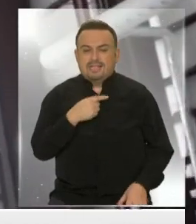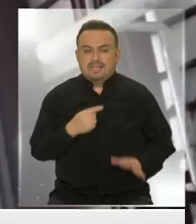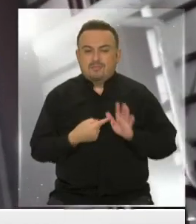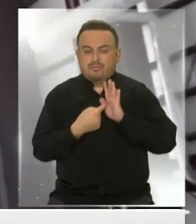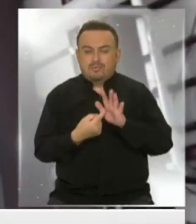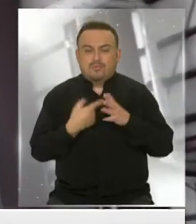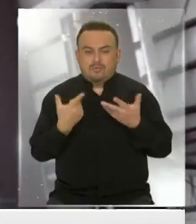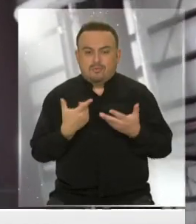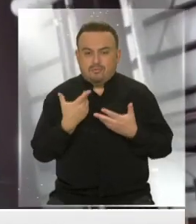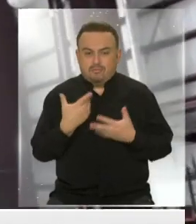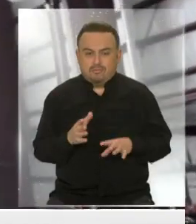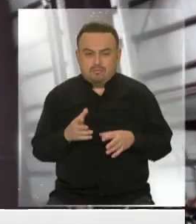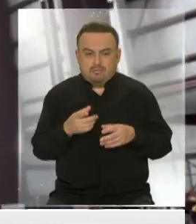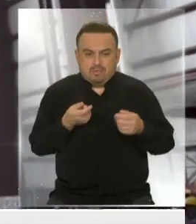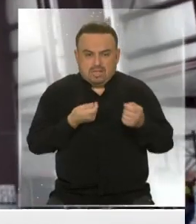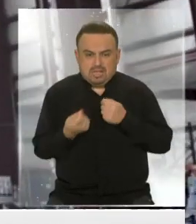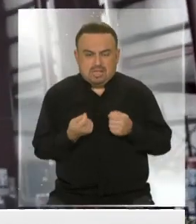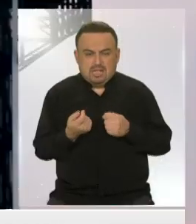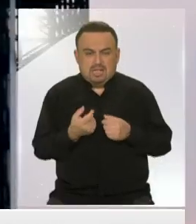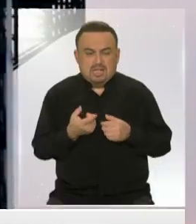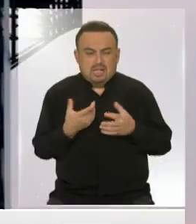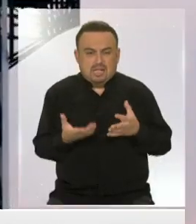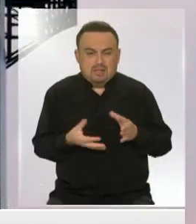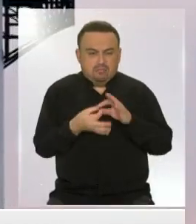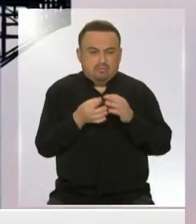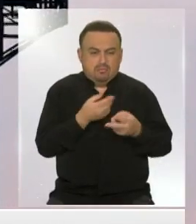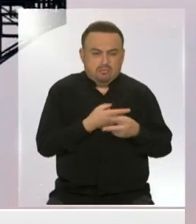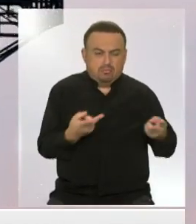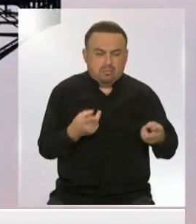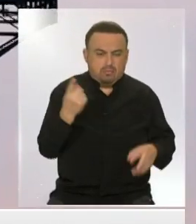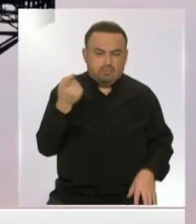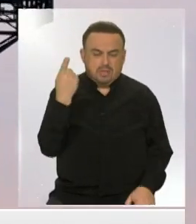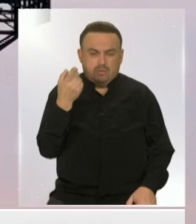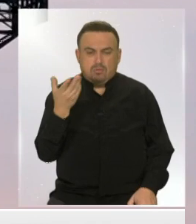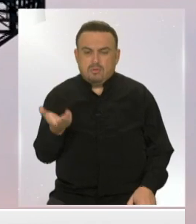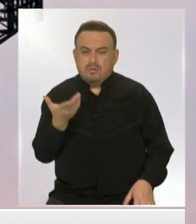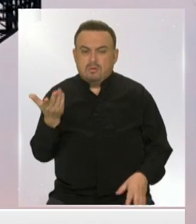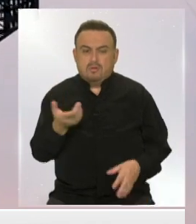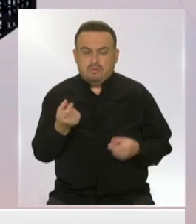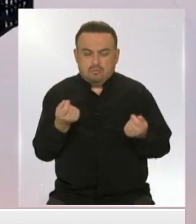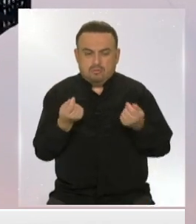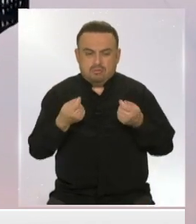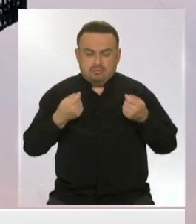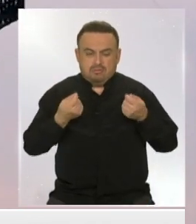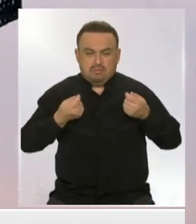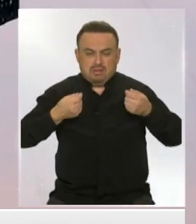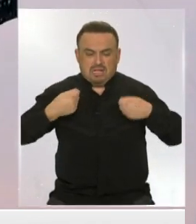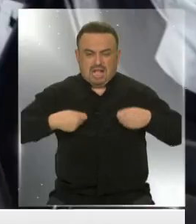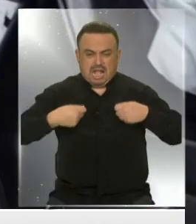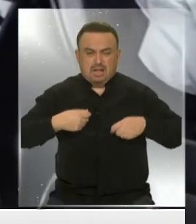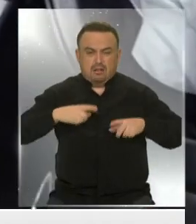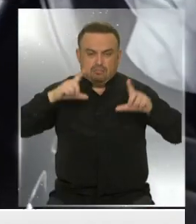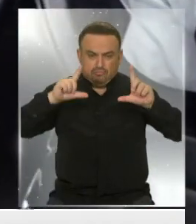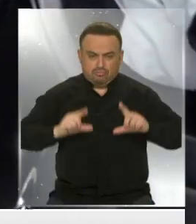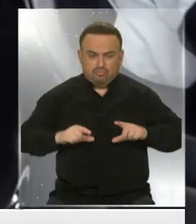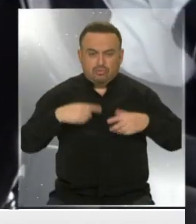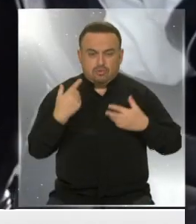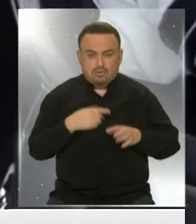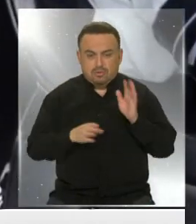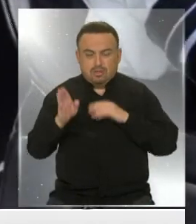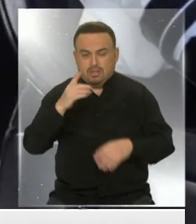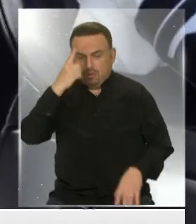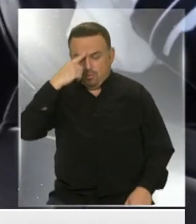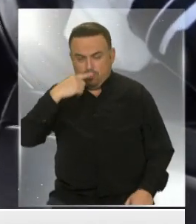éxito de un modelo de negocio de asociación público y privada que reduce los costos y va a permitir ir no sólo la luna